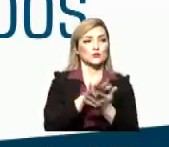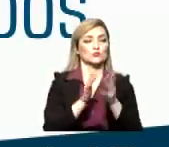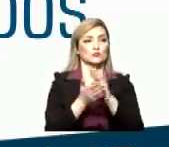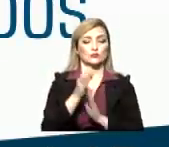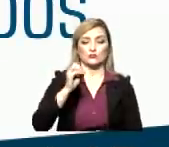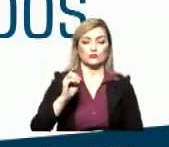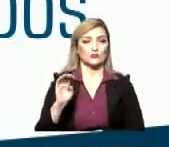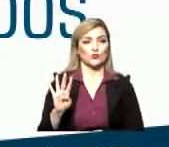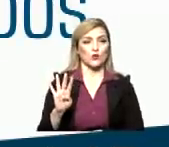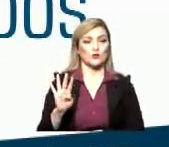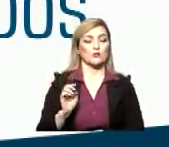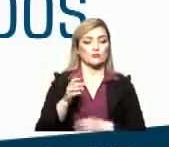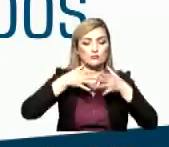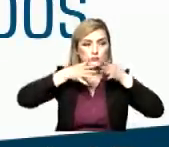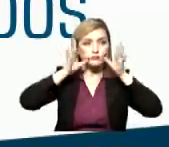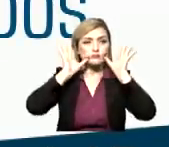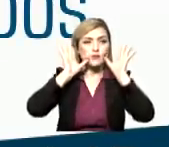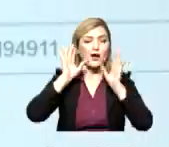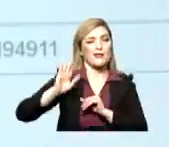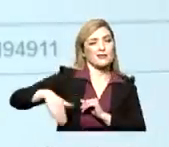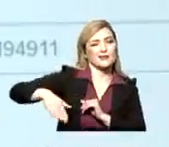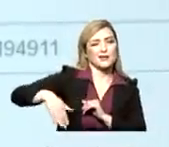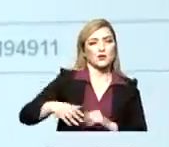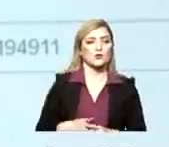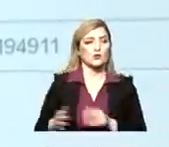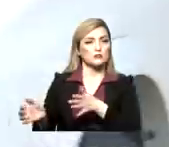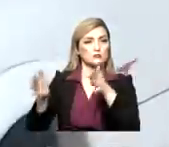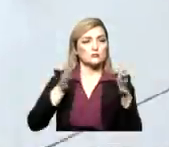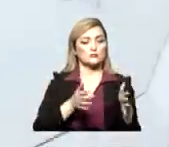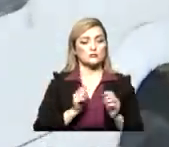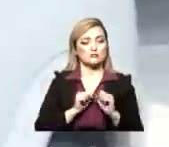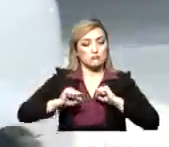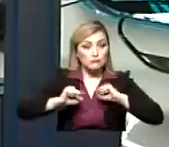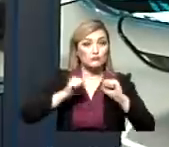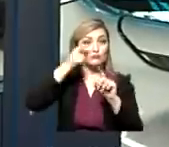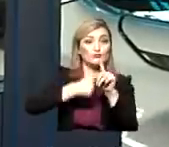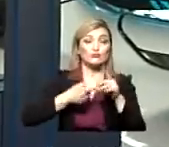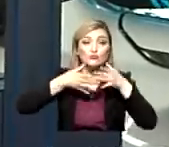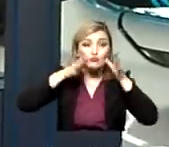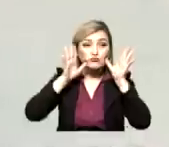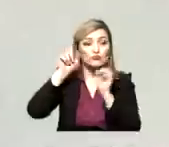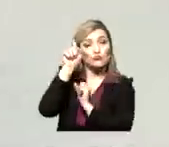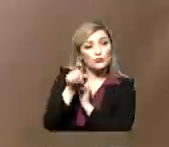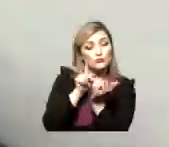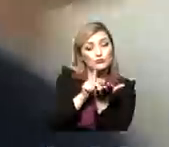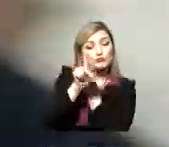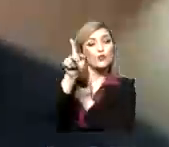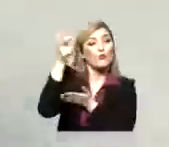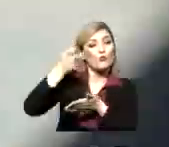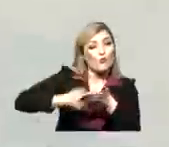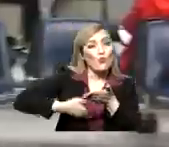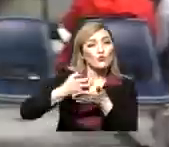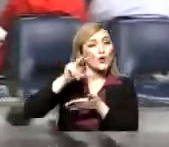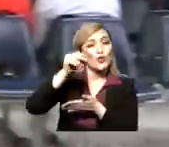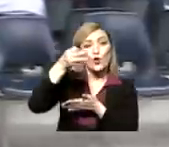y 4 y en diciembre los rezagados. No obstante, quienes realicen su trámite en diciembre ya deberán cancelar una multa